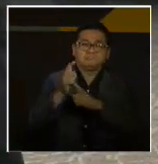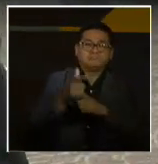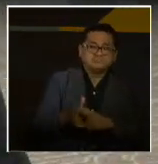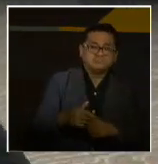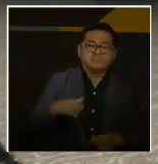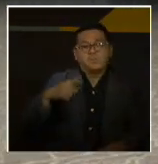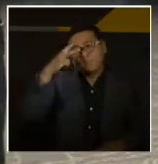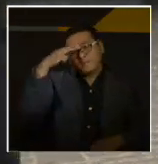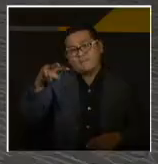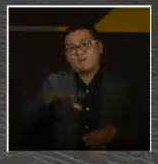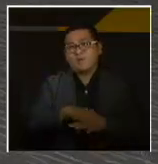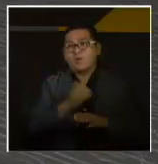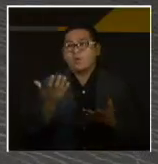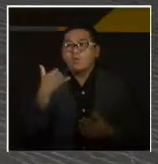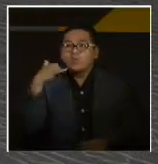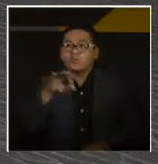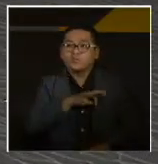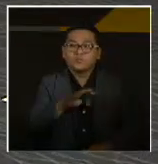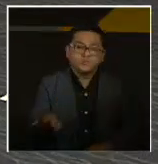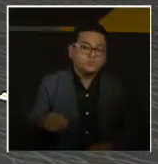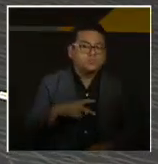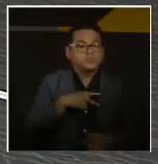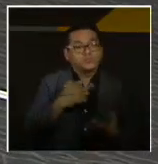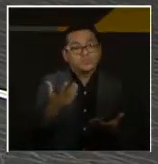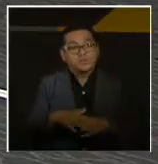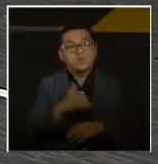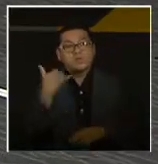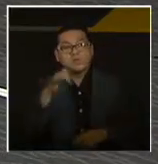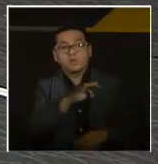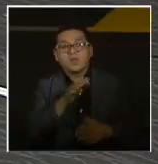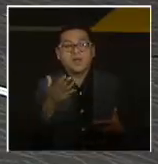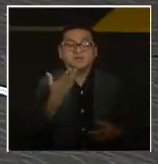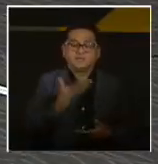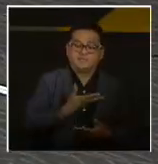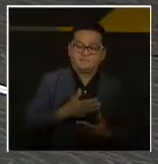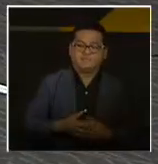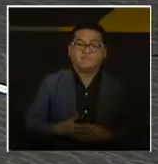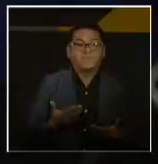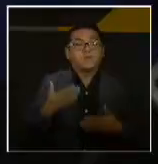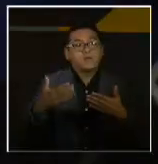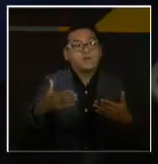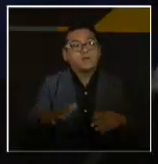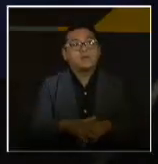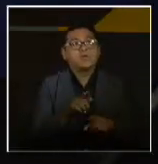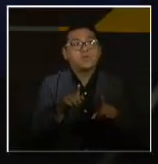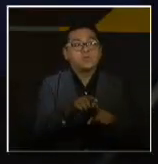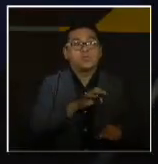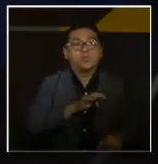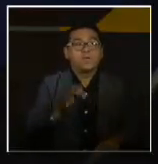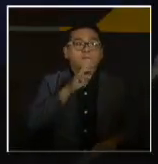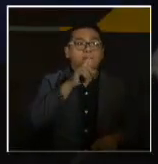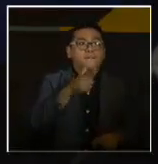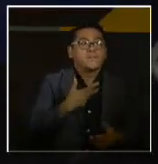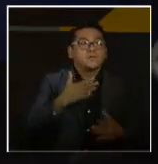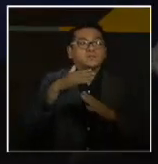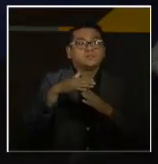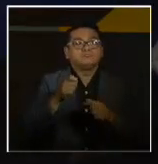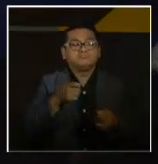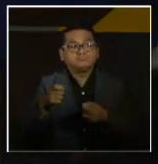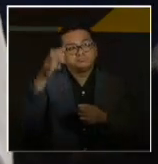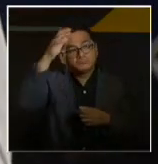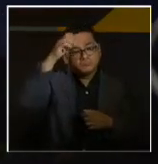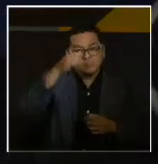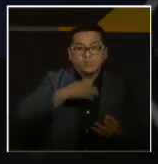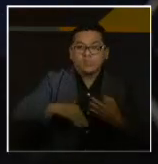con ProMéxico. Lo haremos con Yucatán, con las vocaciones que Yucatán está teniendo. Y generaremos también una mesa coordinada